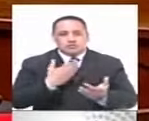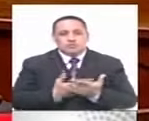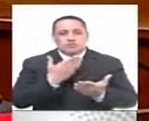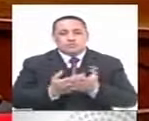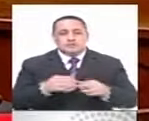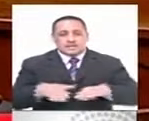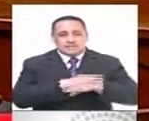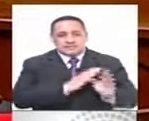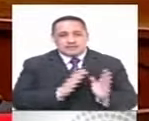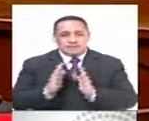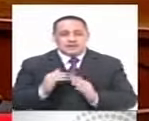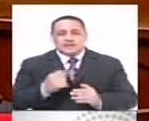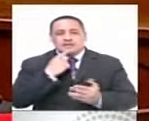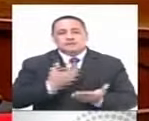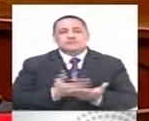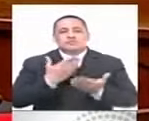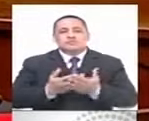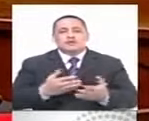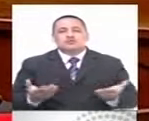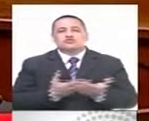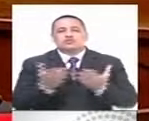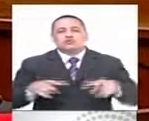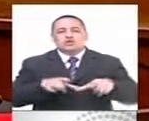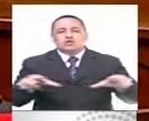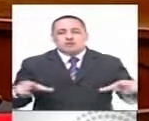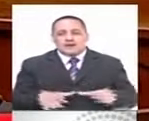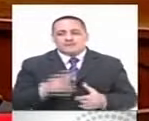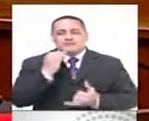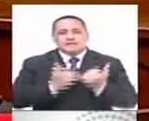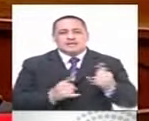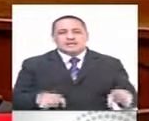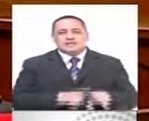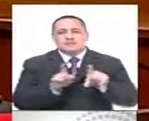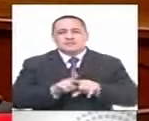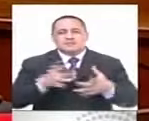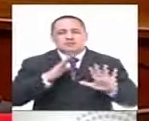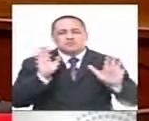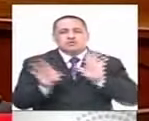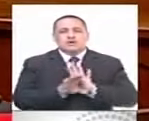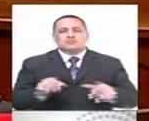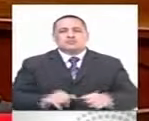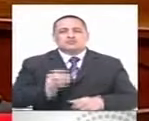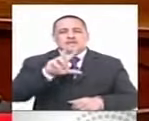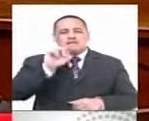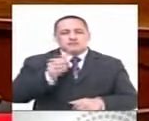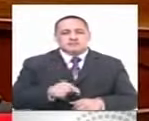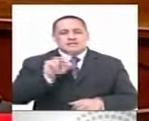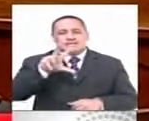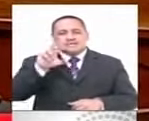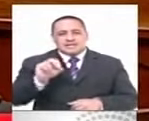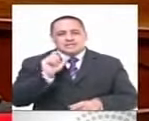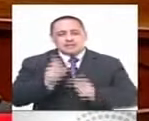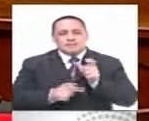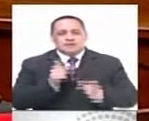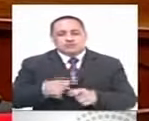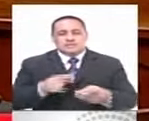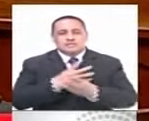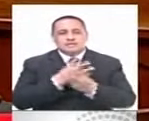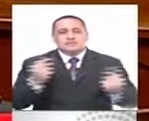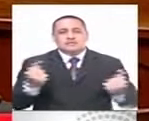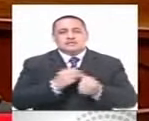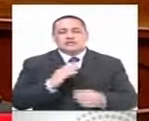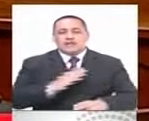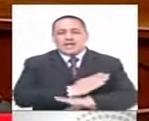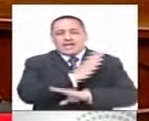plan es determinar el destino o paradero final de por lo menos 3.030 personas desaparecidas